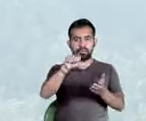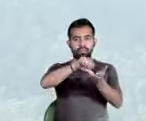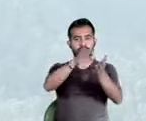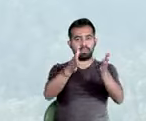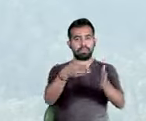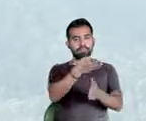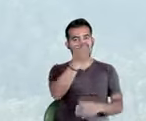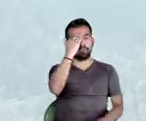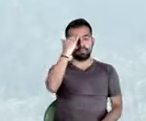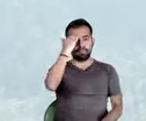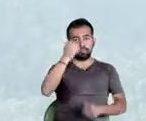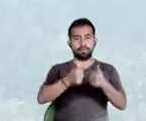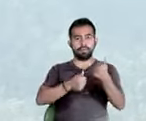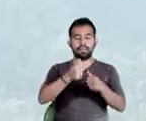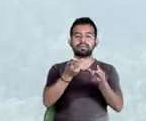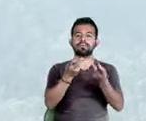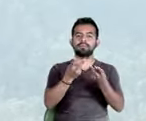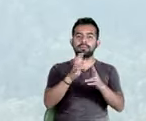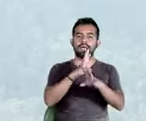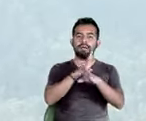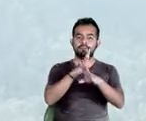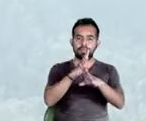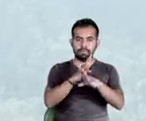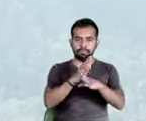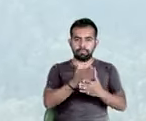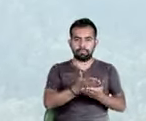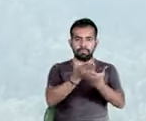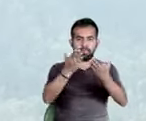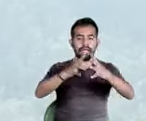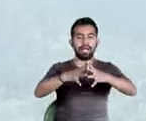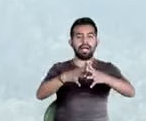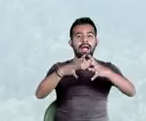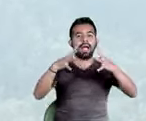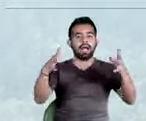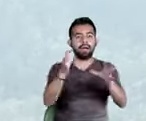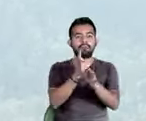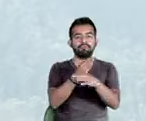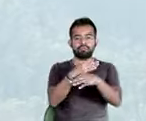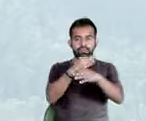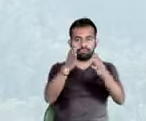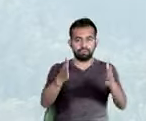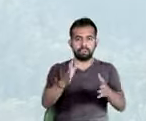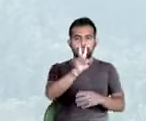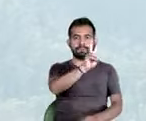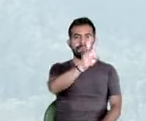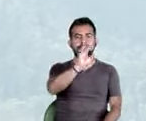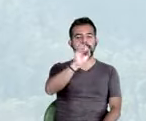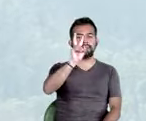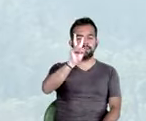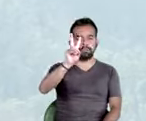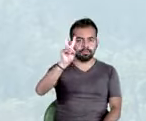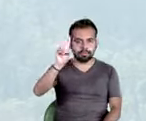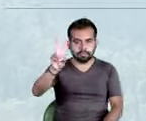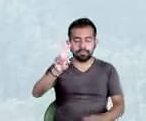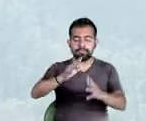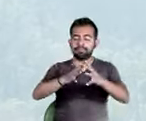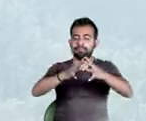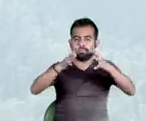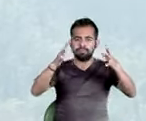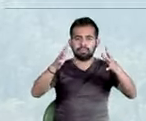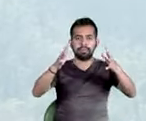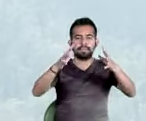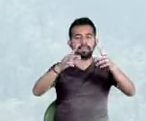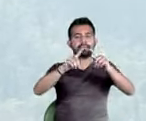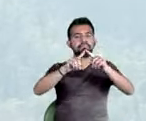mesa. Hablamos de un aparato burocrático que tiene una gran cantidad de funcionarios, 22 mil en total, pero hablamos al mismo tiempo